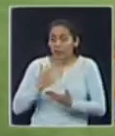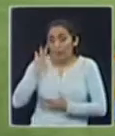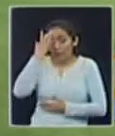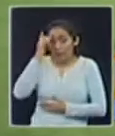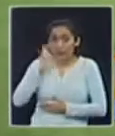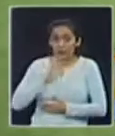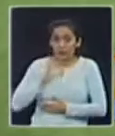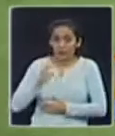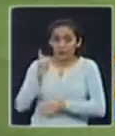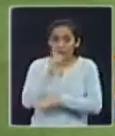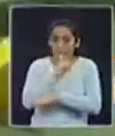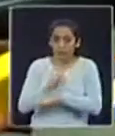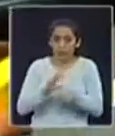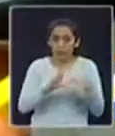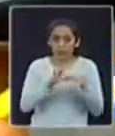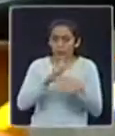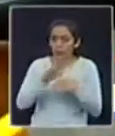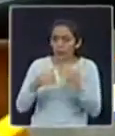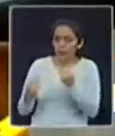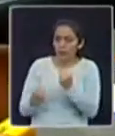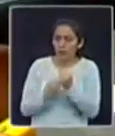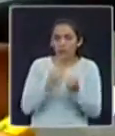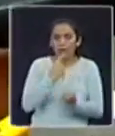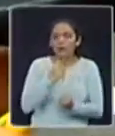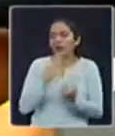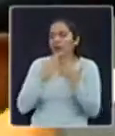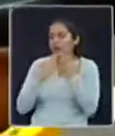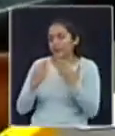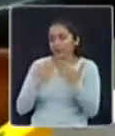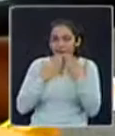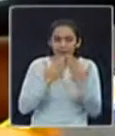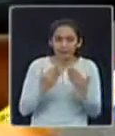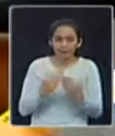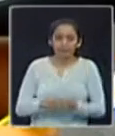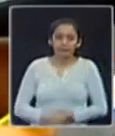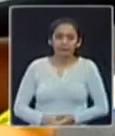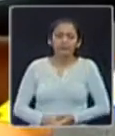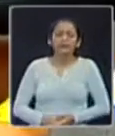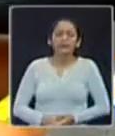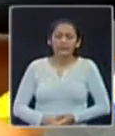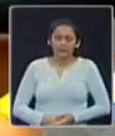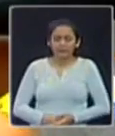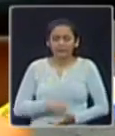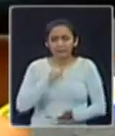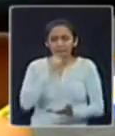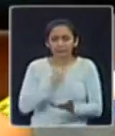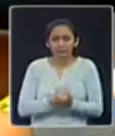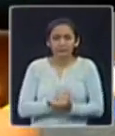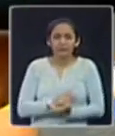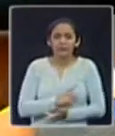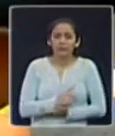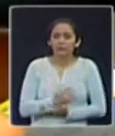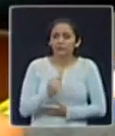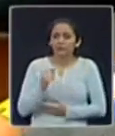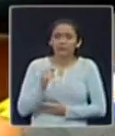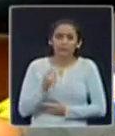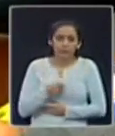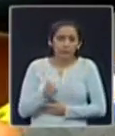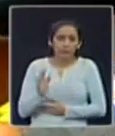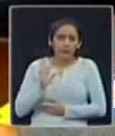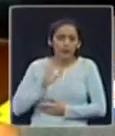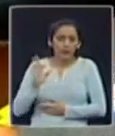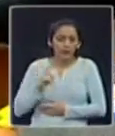dirigentes y compañeros sí sí sí que hemos señor asfalto de los profesores de los profesores de